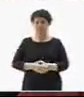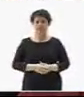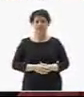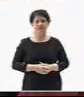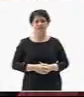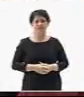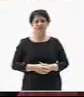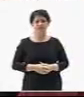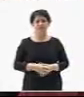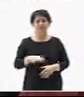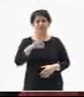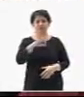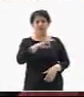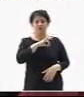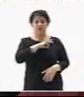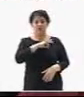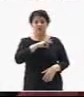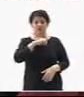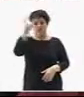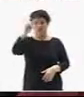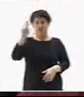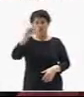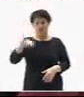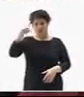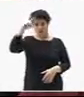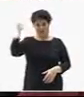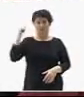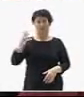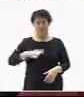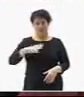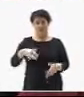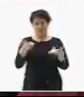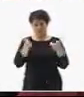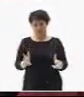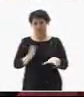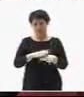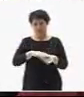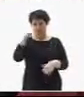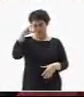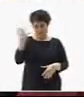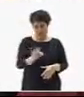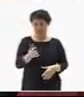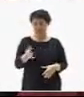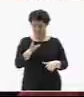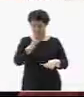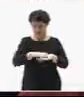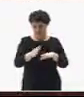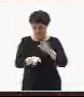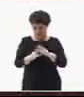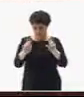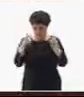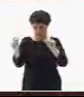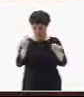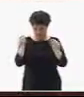Rodríguez, por favor, invito a escuchar, si son tan amables, disculpe que lo mencione, pero para poder seguir con el debate. Señora Santana. Muy bien.